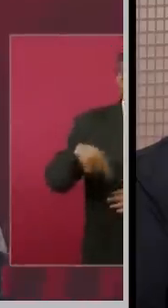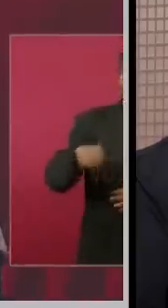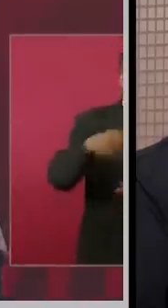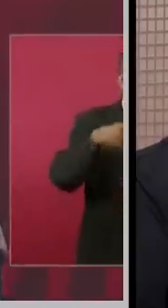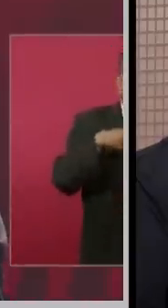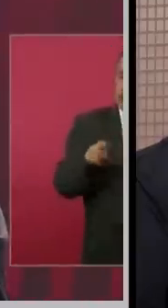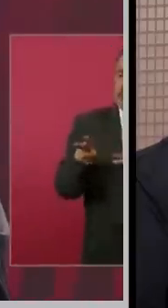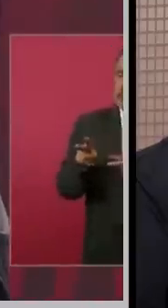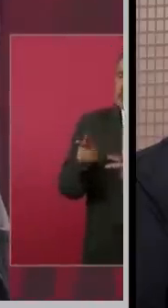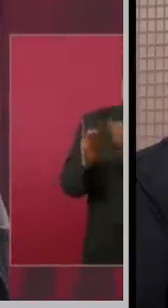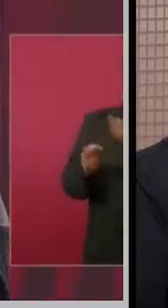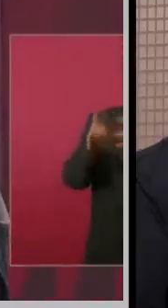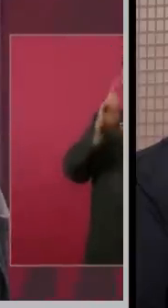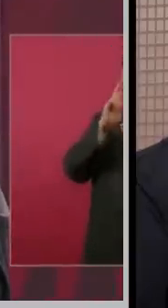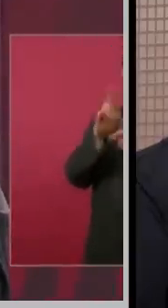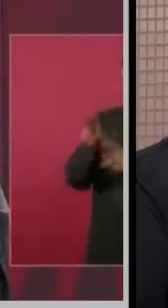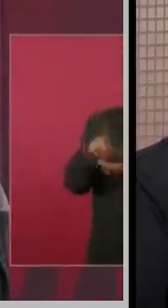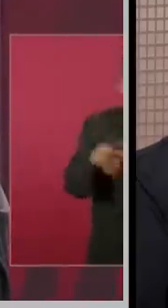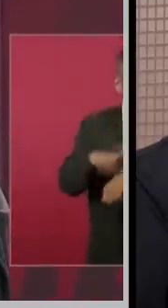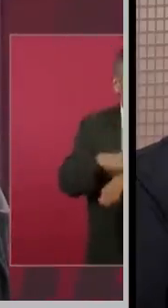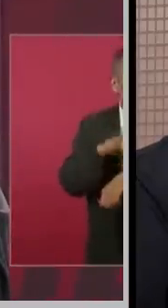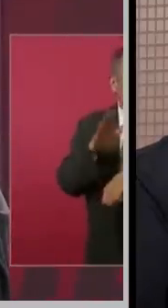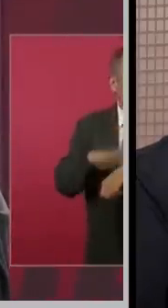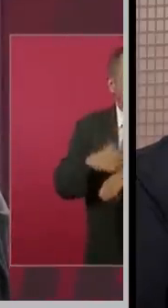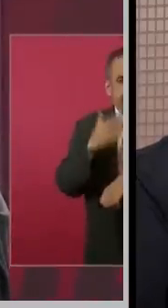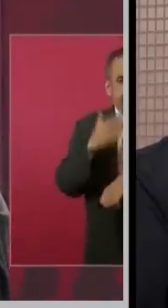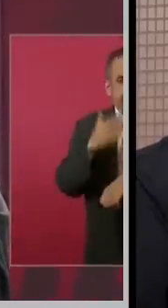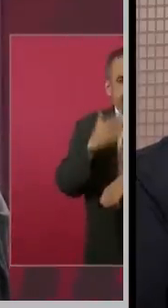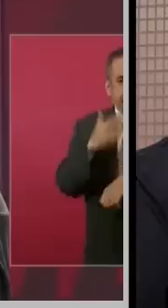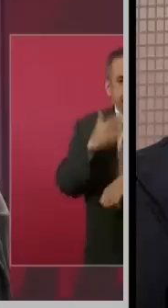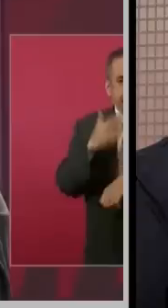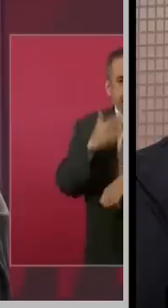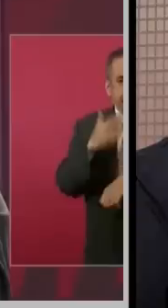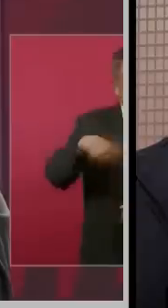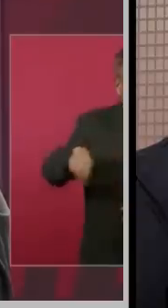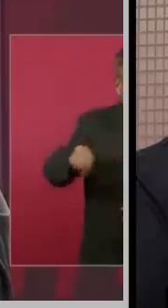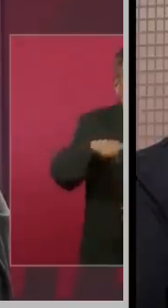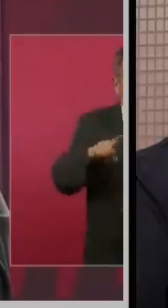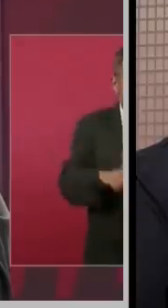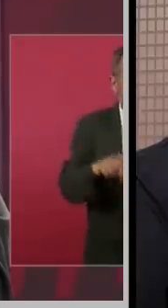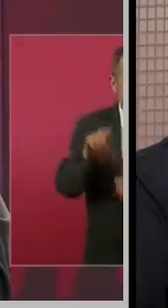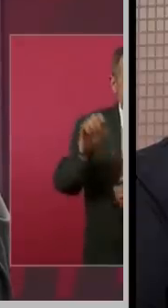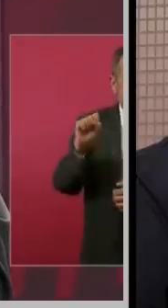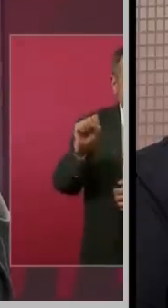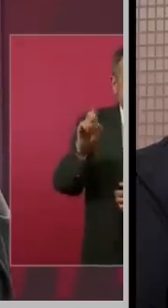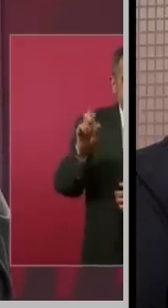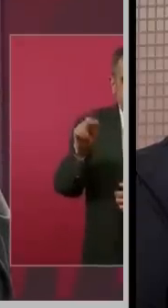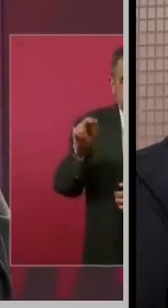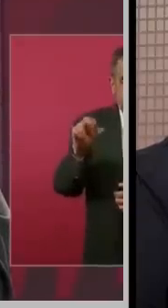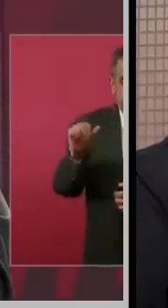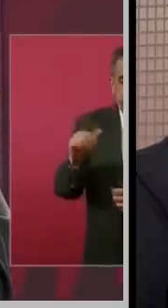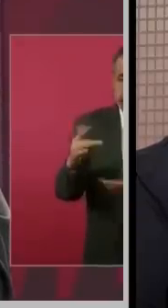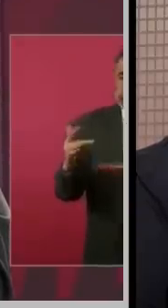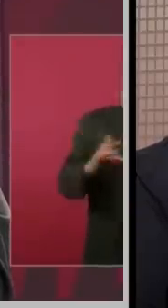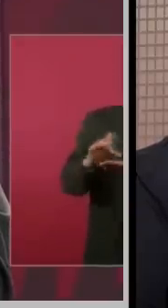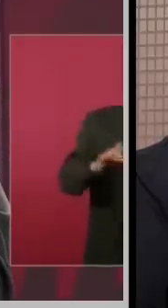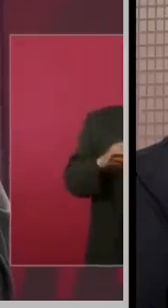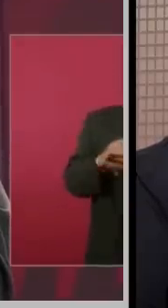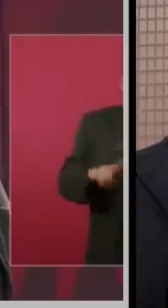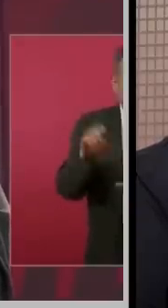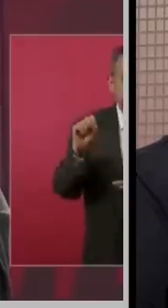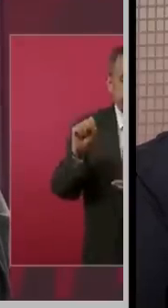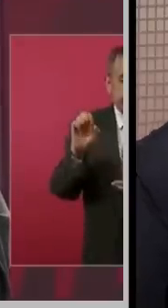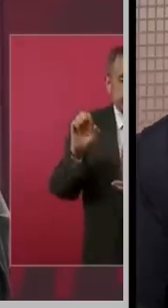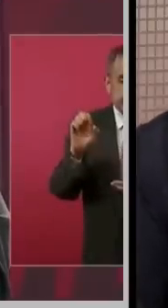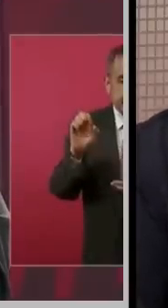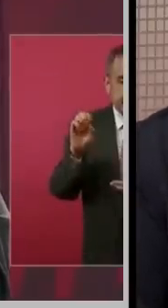gente. También contamos con el apoyo de la Secretaría de la Defensa, de la Secretaría de Marina, y